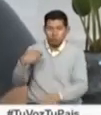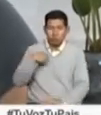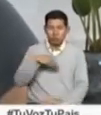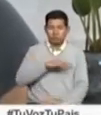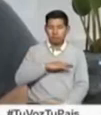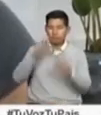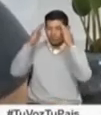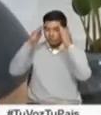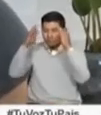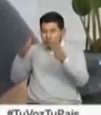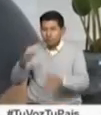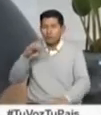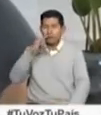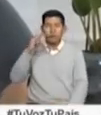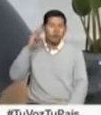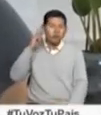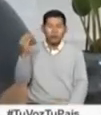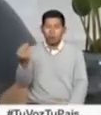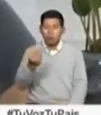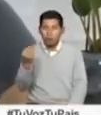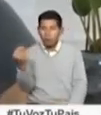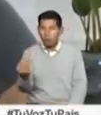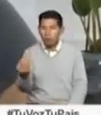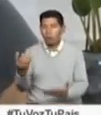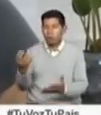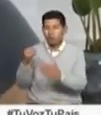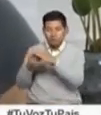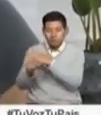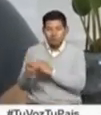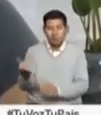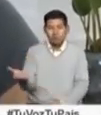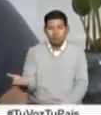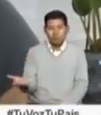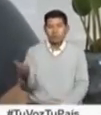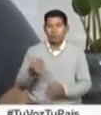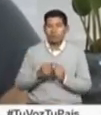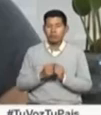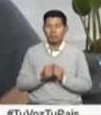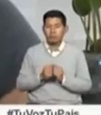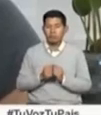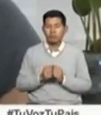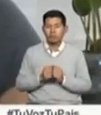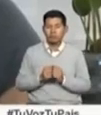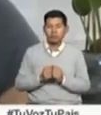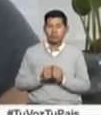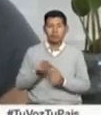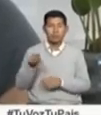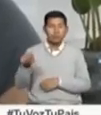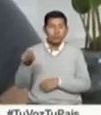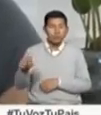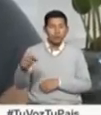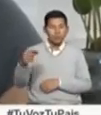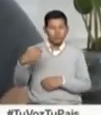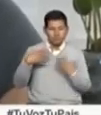víctimas, niños, niñas y adolescentes, víctimas de violaciones sexuales, denuncien, pierdan